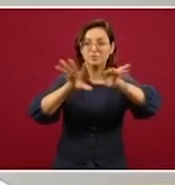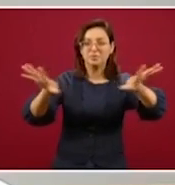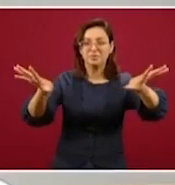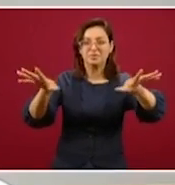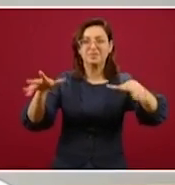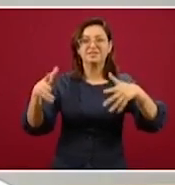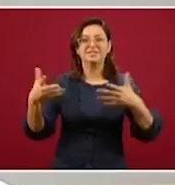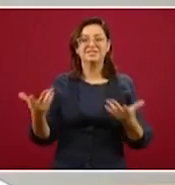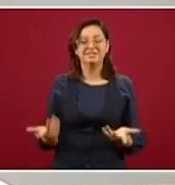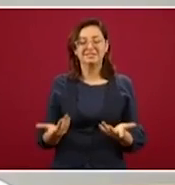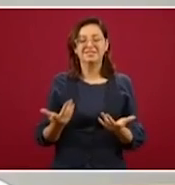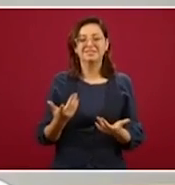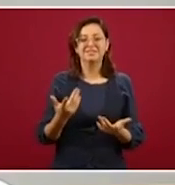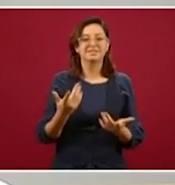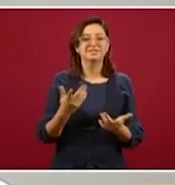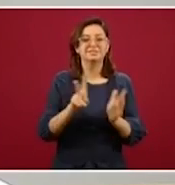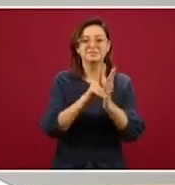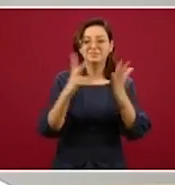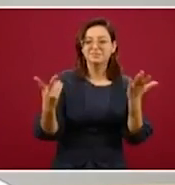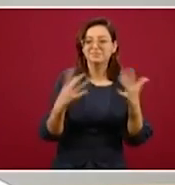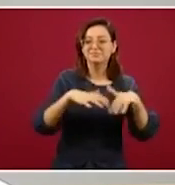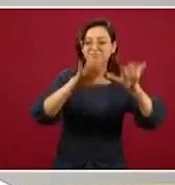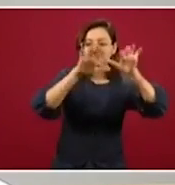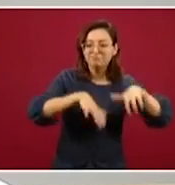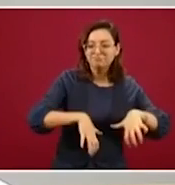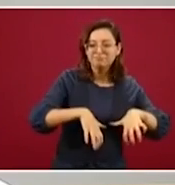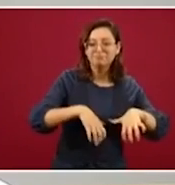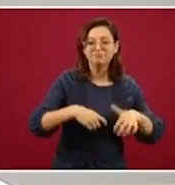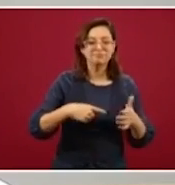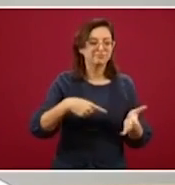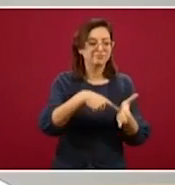los columnistas fuesen los que